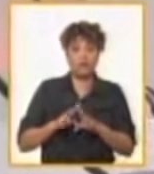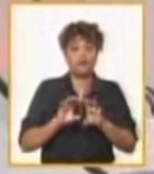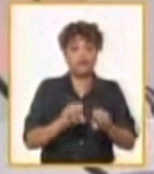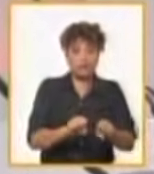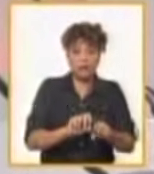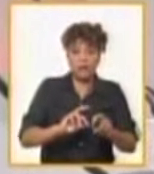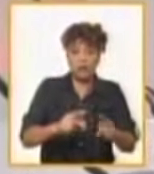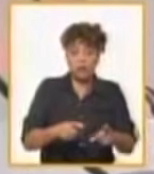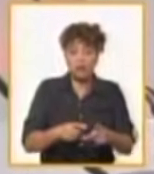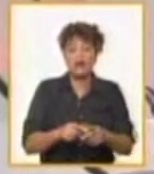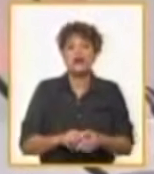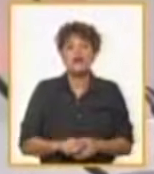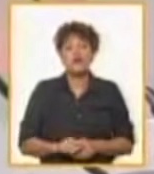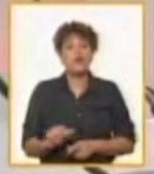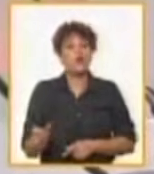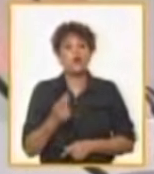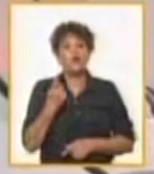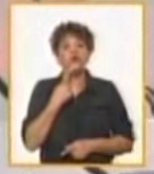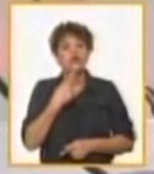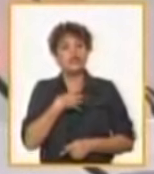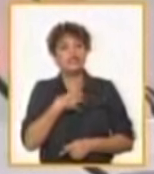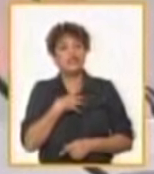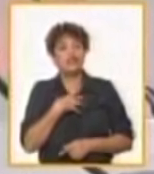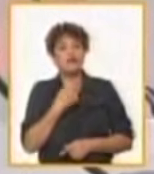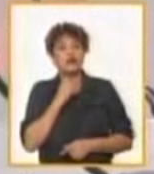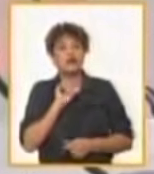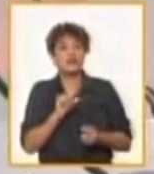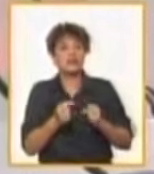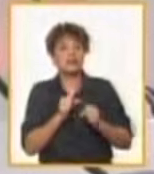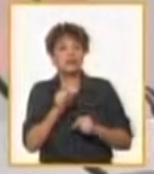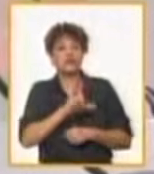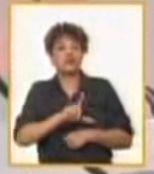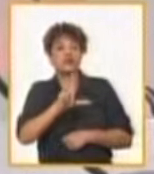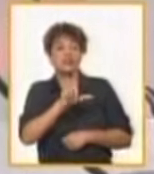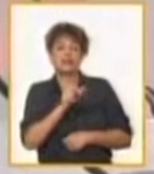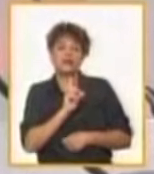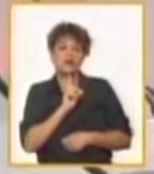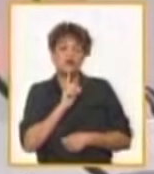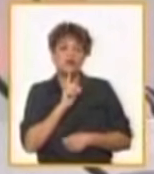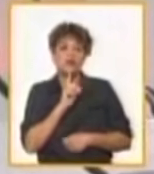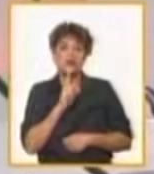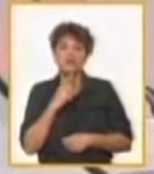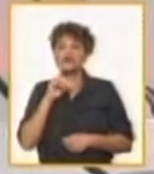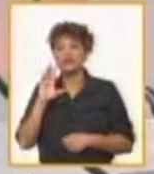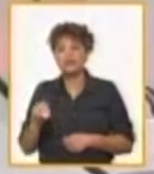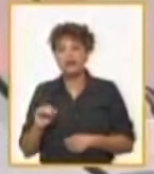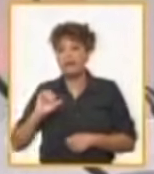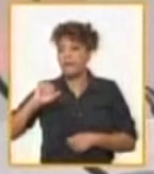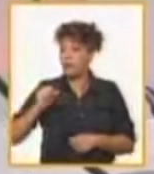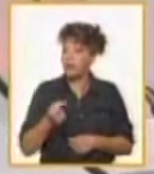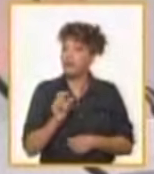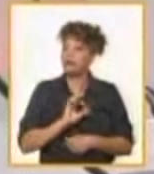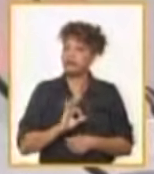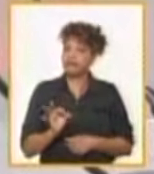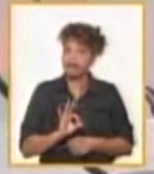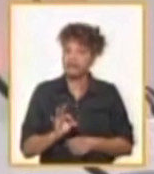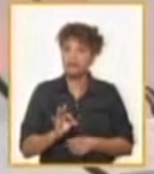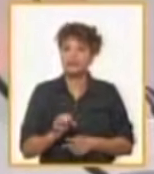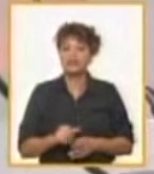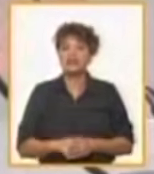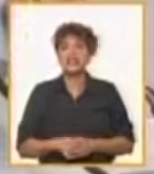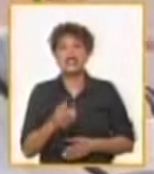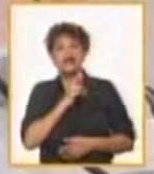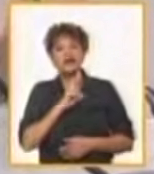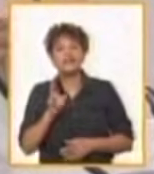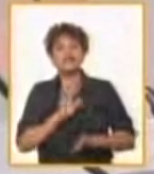el único aliado posible que teníamos, que era el campo socialista, decir que nosotros no estábamos imponiendo ninguna forma, que la revolución estaba defendiendo